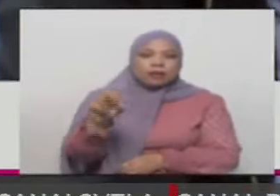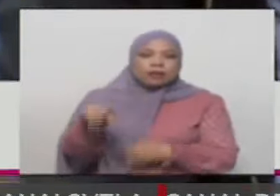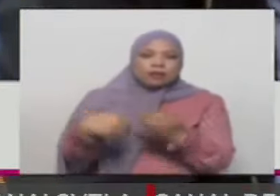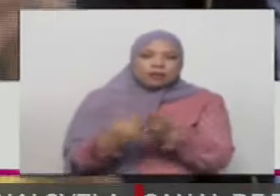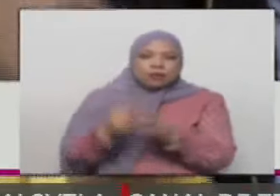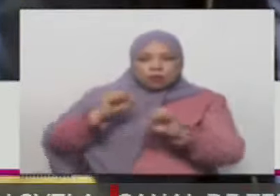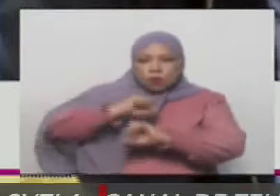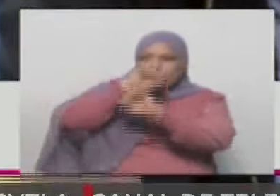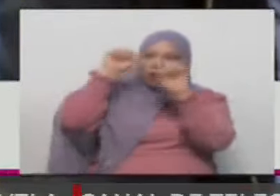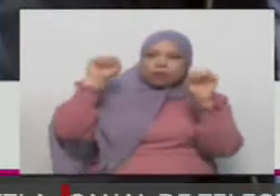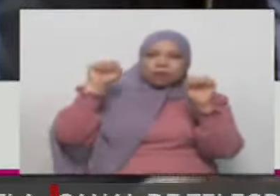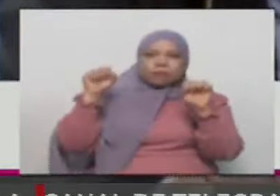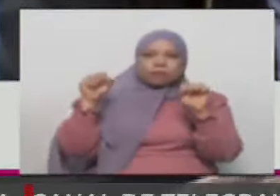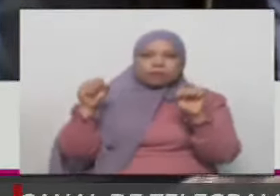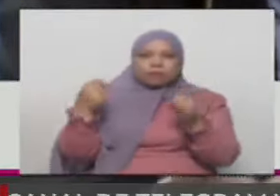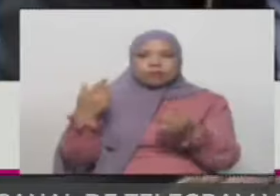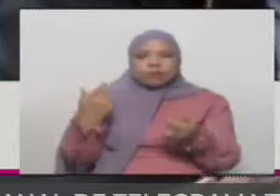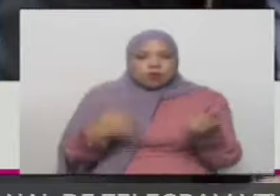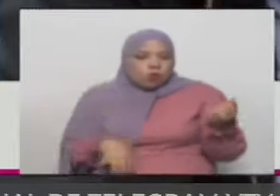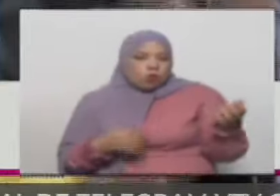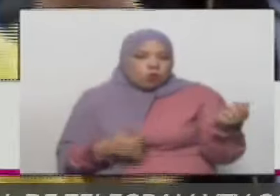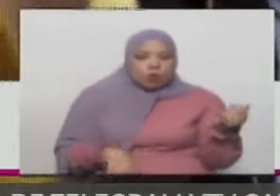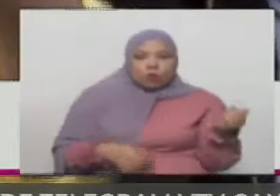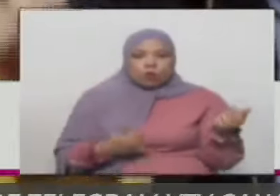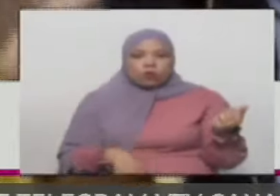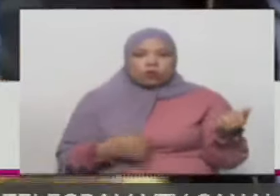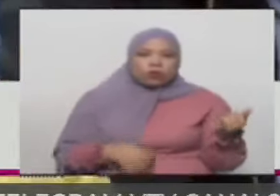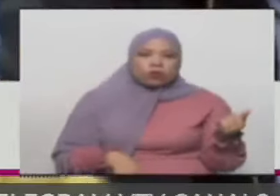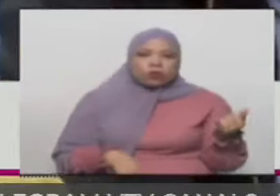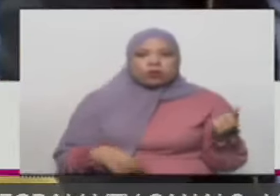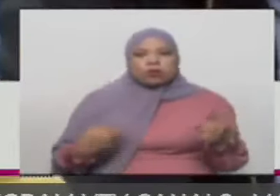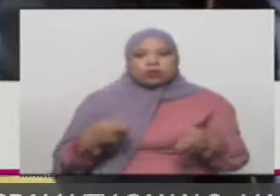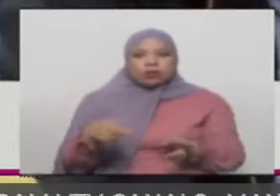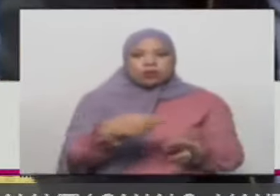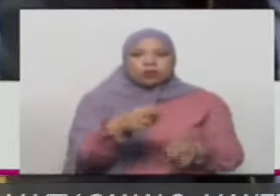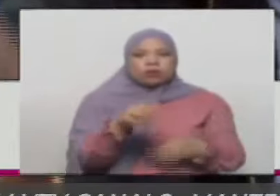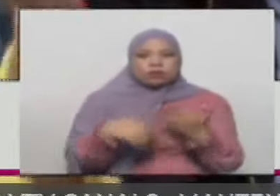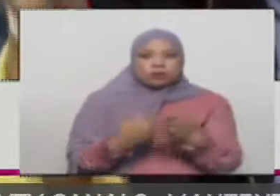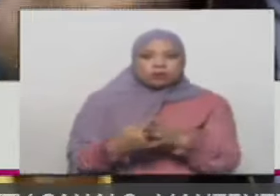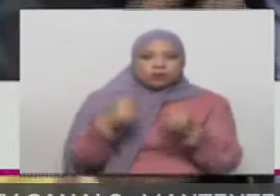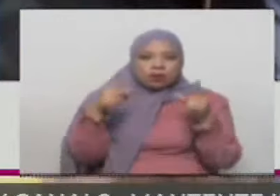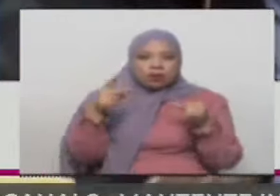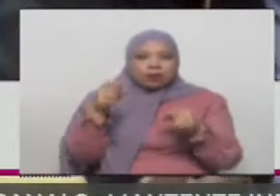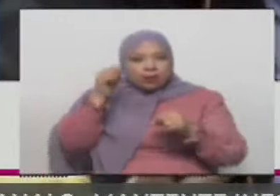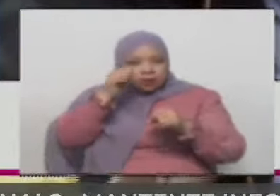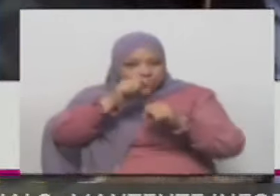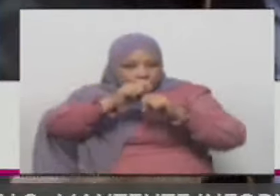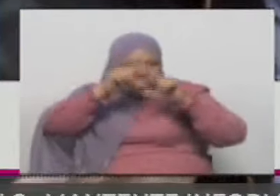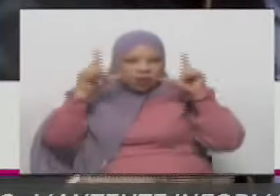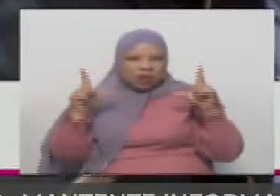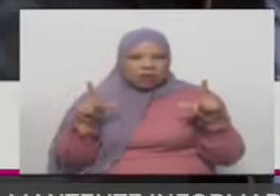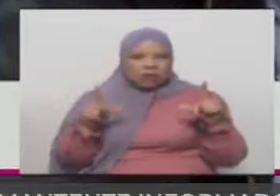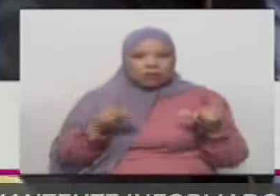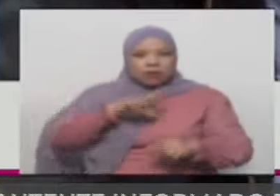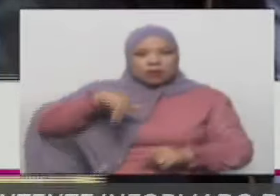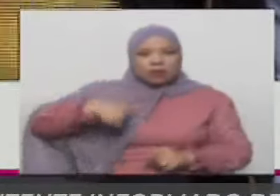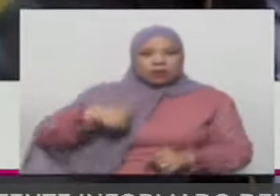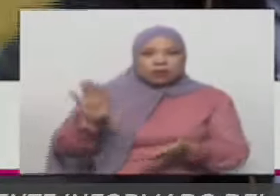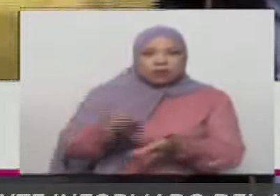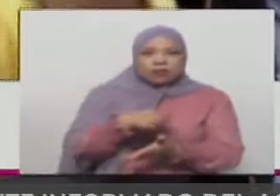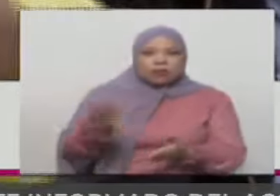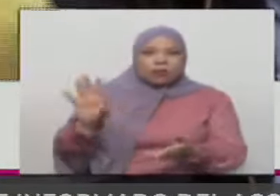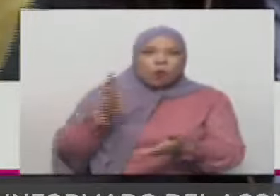ahí, es como el, oiga compadre Pancho nuestro, bueno allá es el río Manzanares. Entonces él me decía, ¿tú te imaginas nosotros hacer